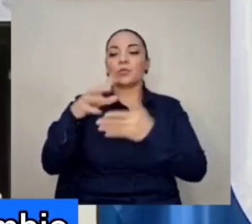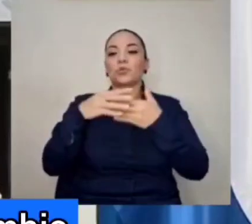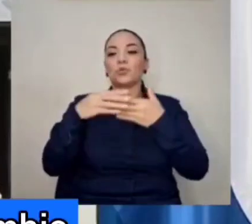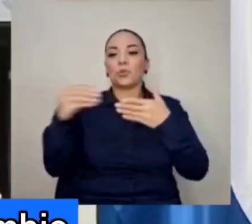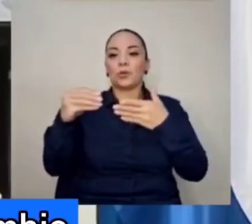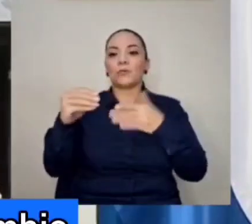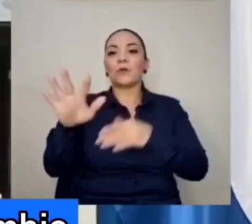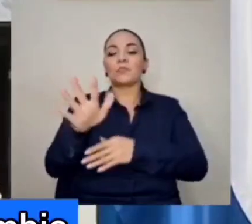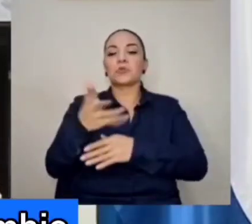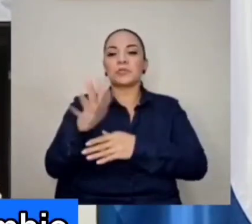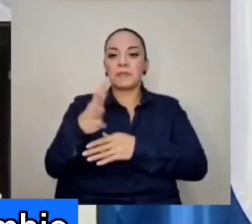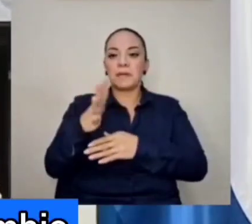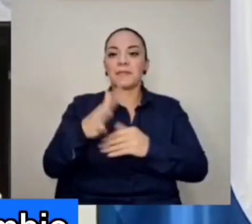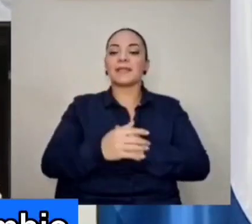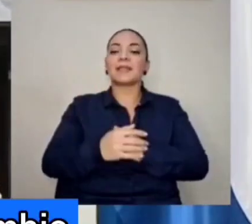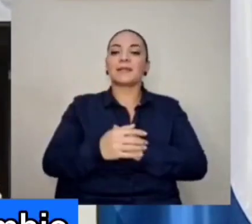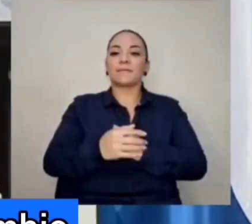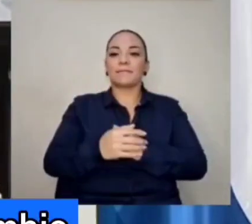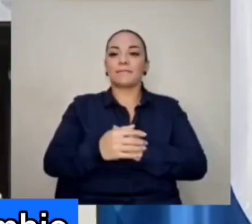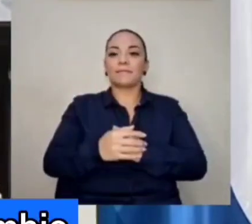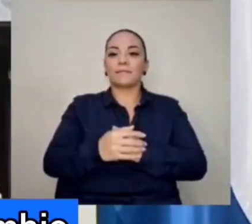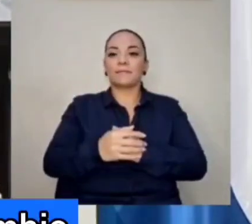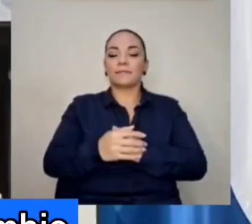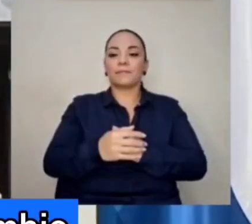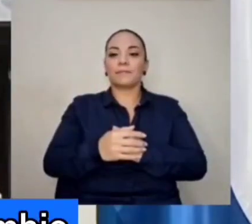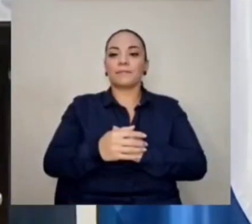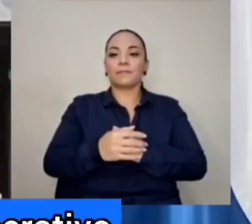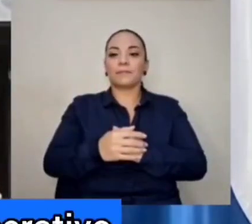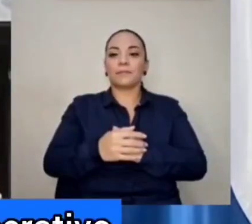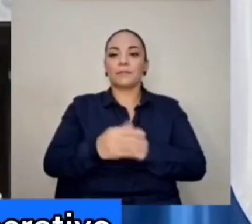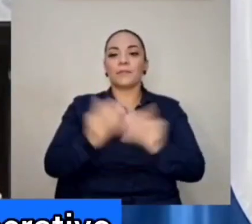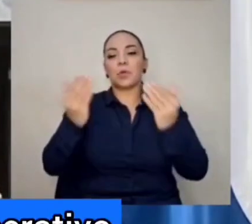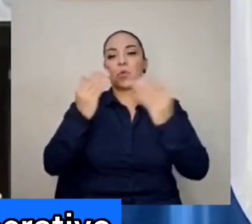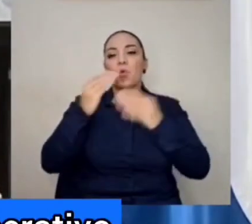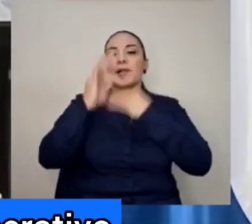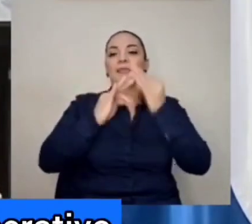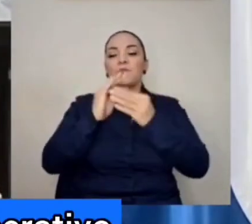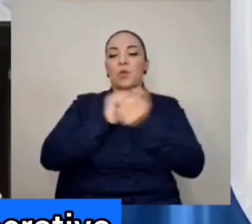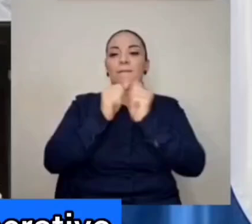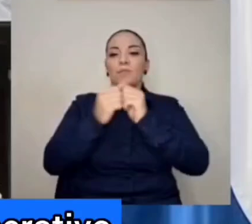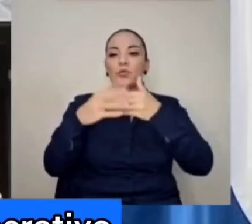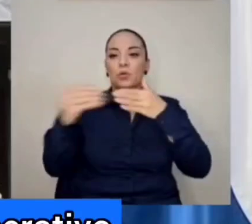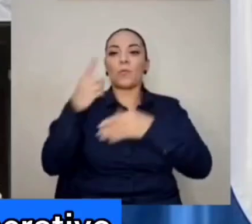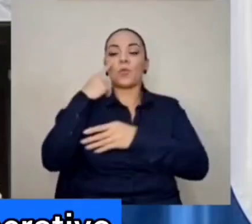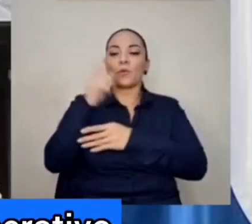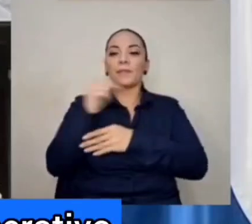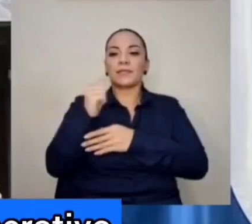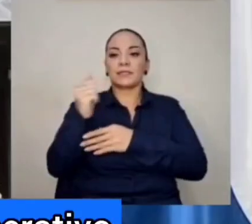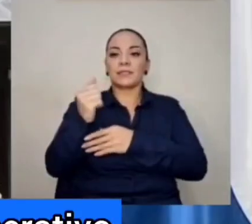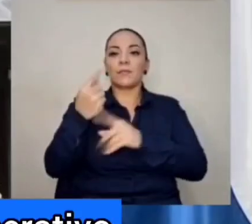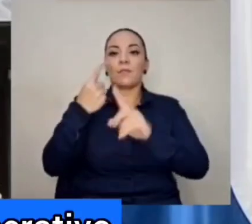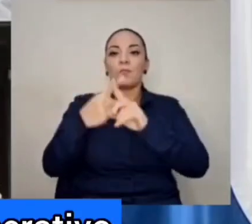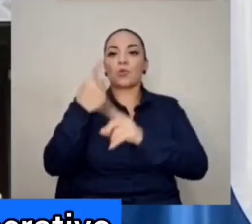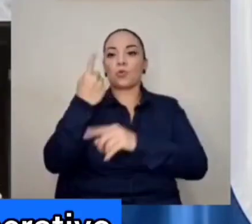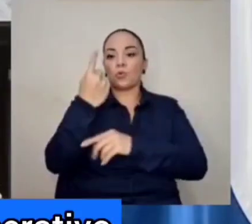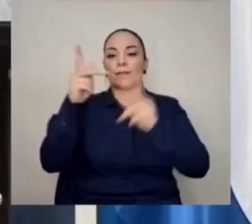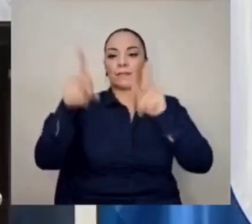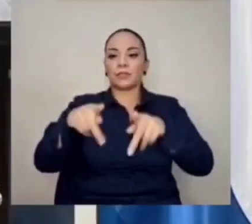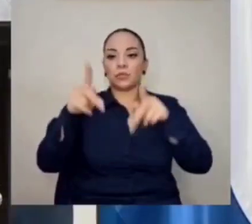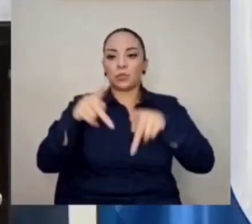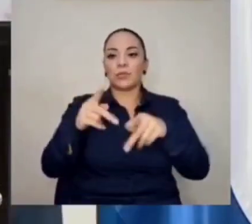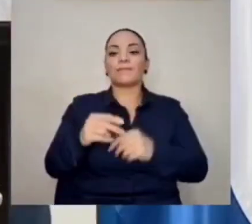$1,200 aproximadamente al tipo de cambio del día de hoy por mes por preso, costo